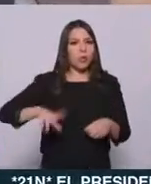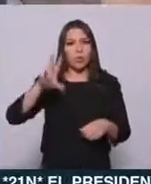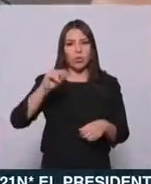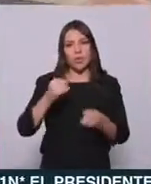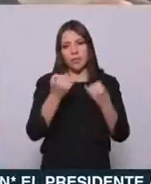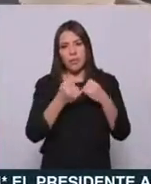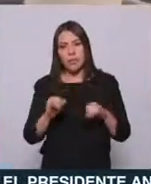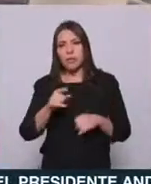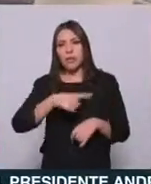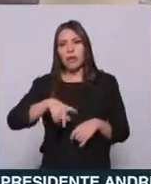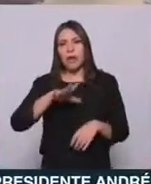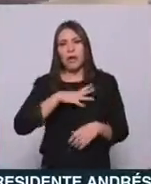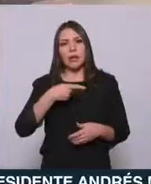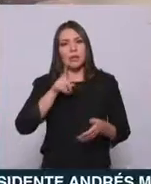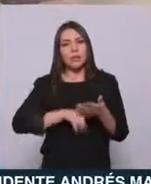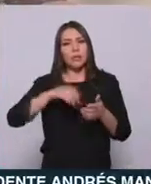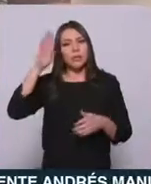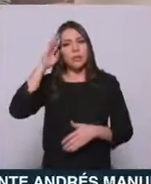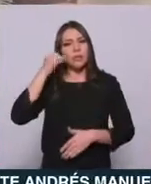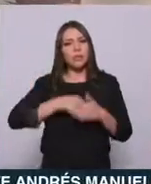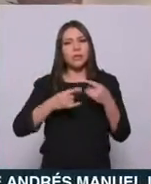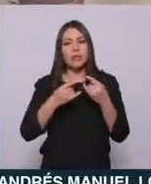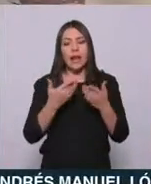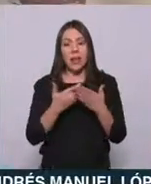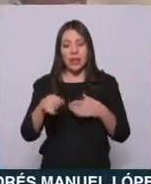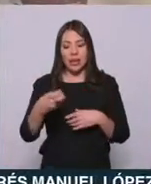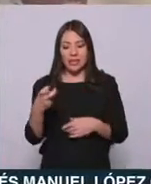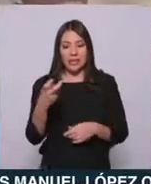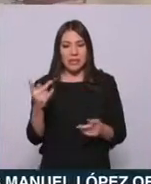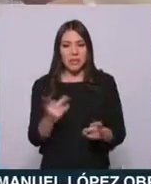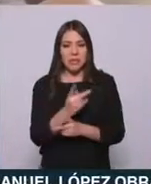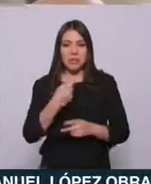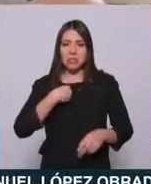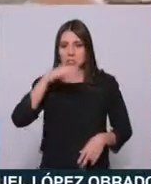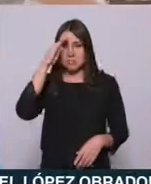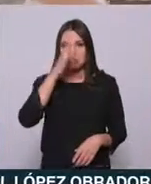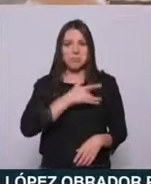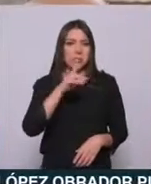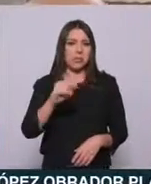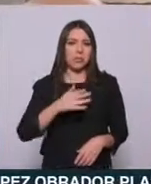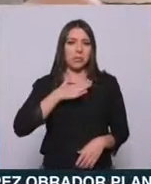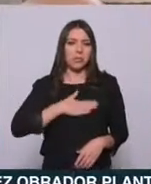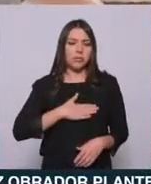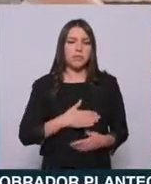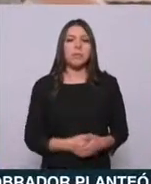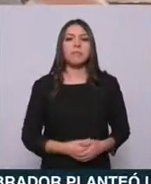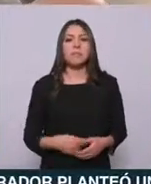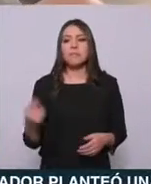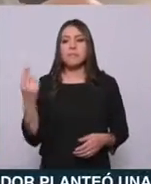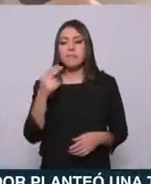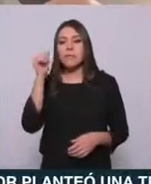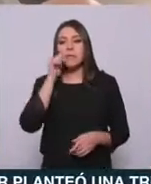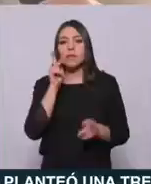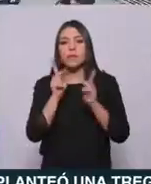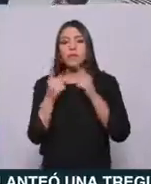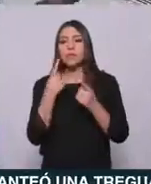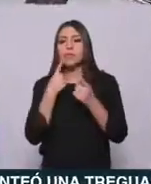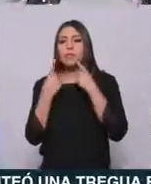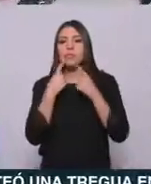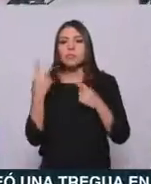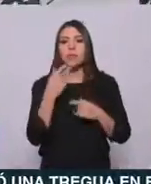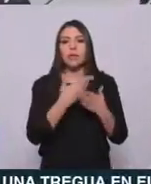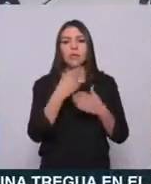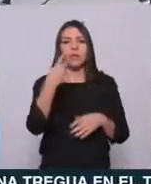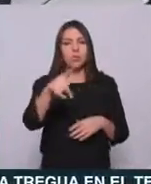y yo creo que no es justo lo que está pasando. Senador, para que se resuelva el conflicto debe de haber un acuerdo y debe de haber diálogo entre las dos partes. Desde su postura en